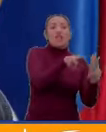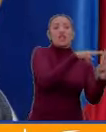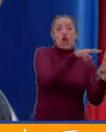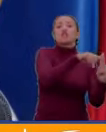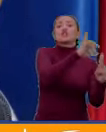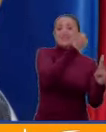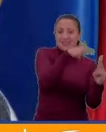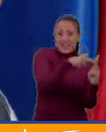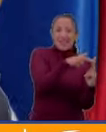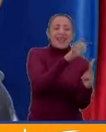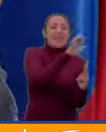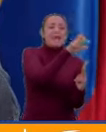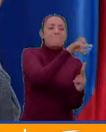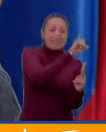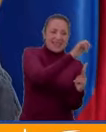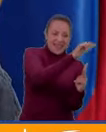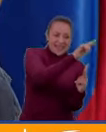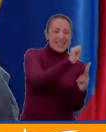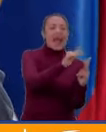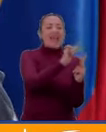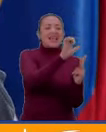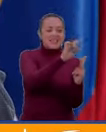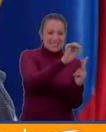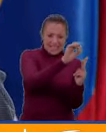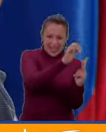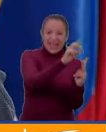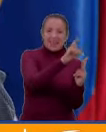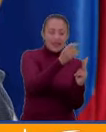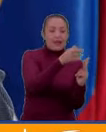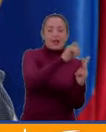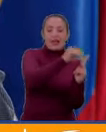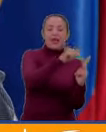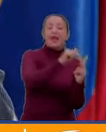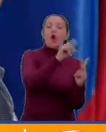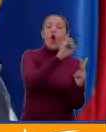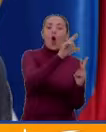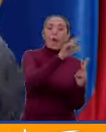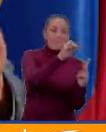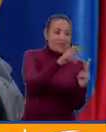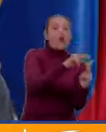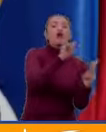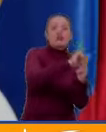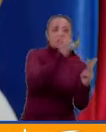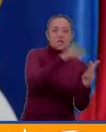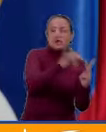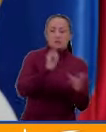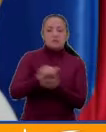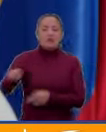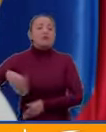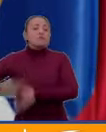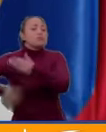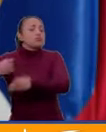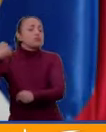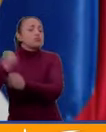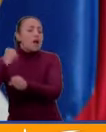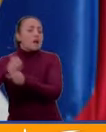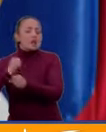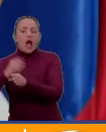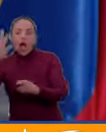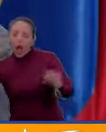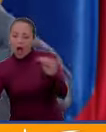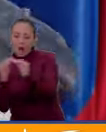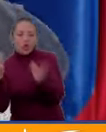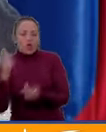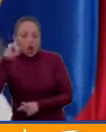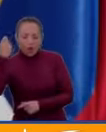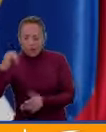su trabajo su trabajo es desarrollar la actividad legislativa y se hace como un acuerdo con el gobierno en términos de que el